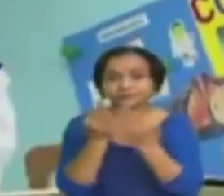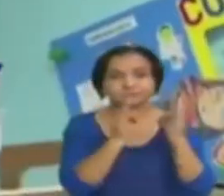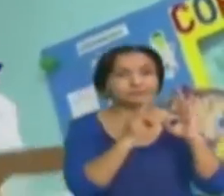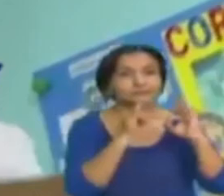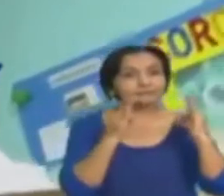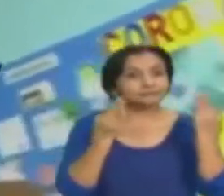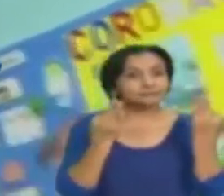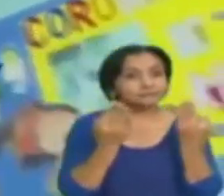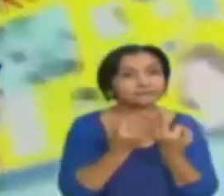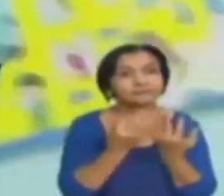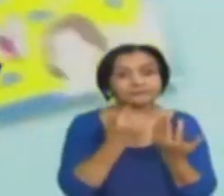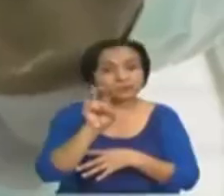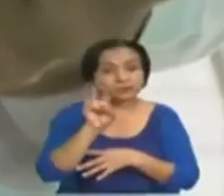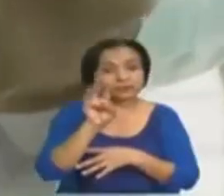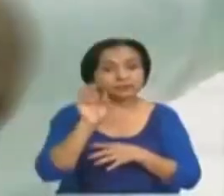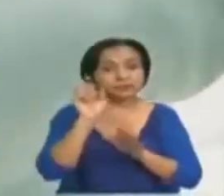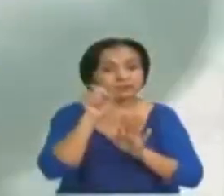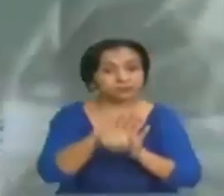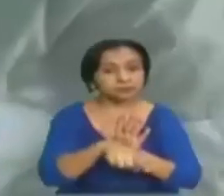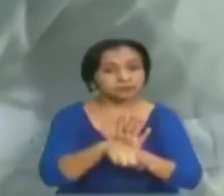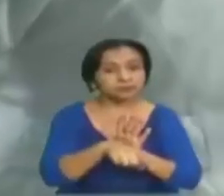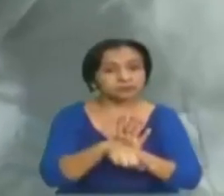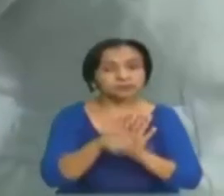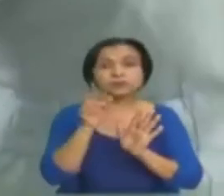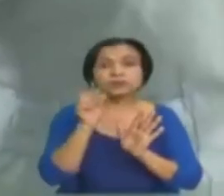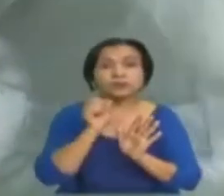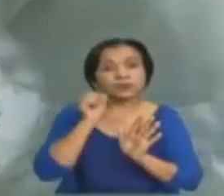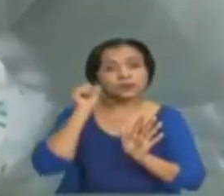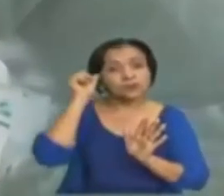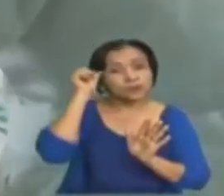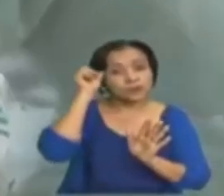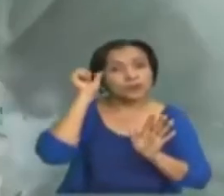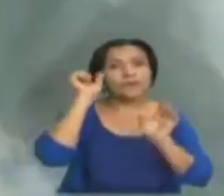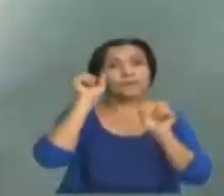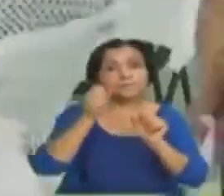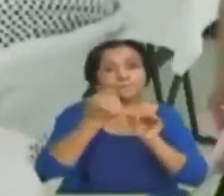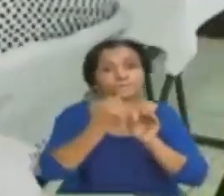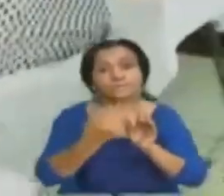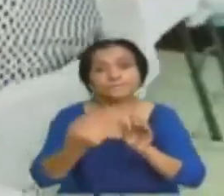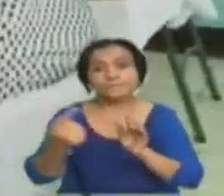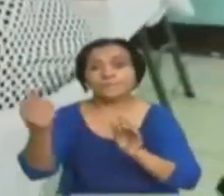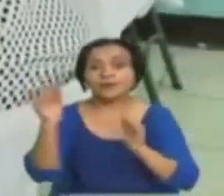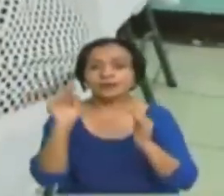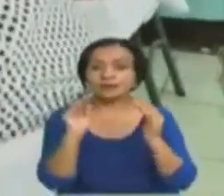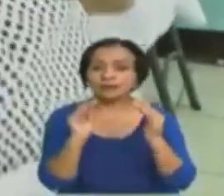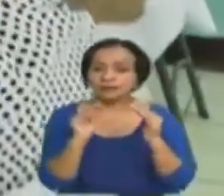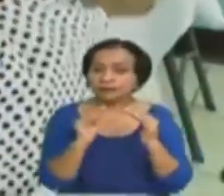y su pueblo y el resto por medio del mecanismo COVAX. Para Noticias 12, Gabriela Solórzano.